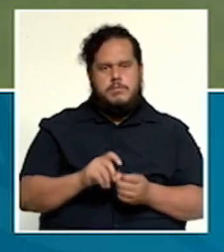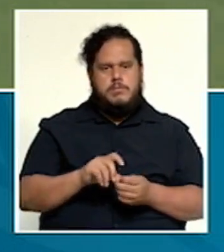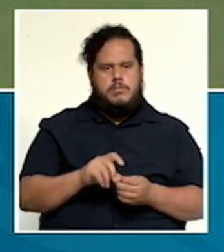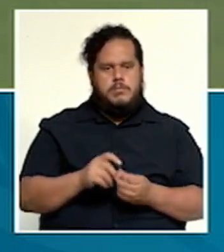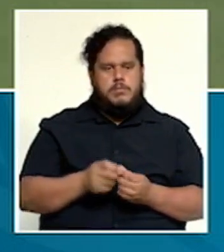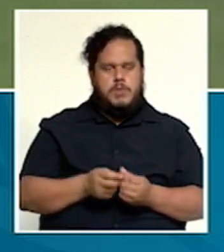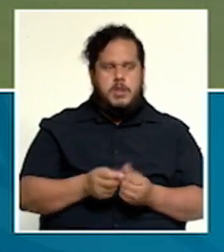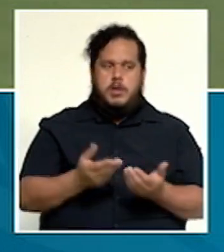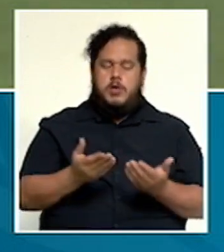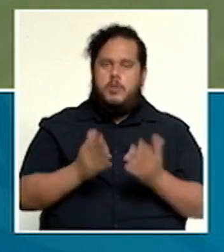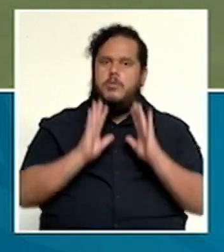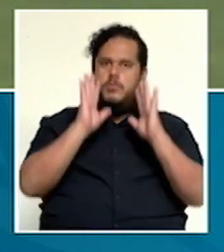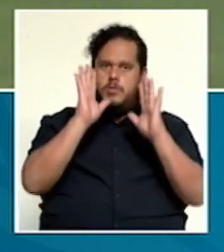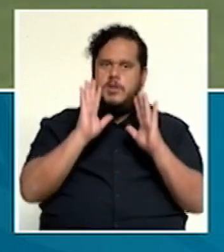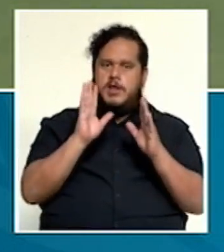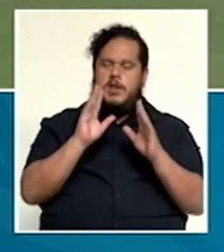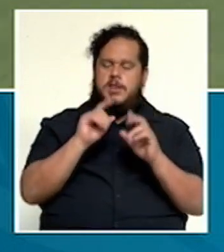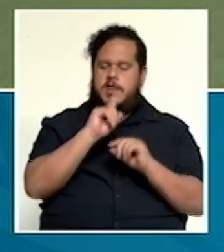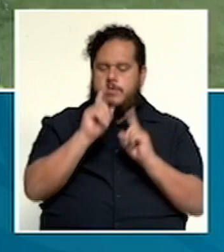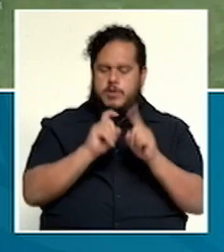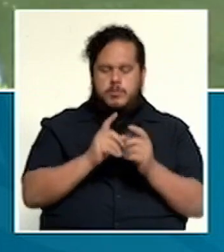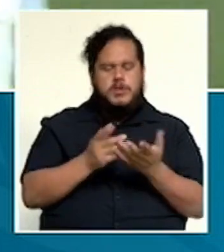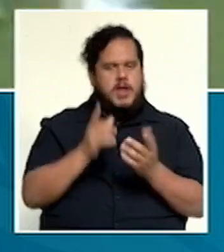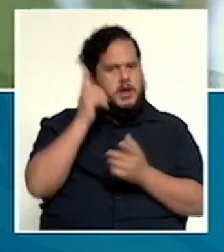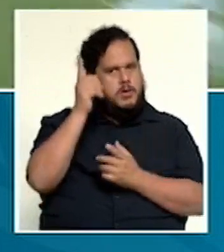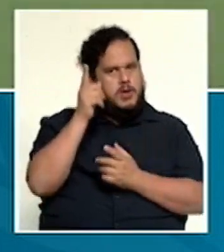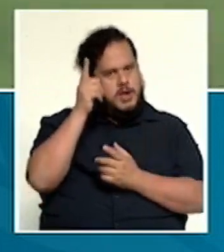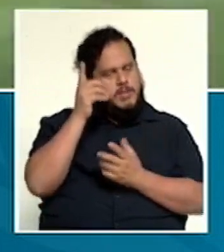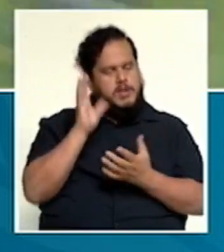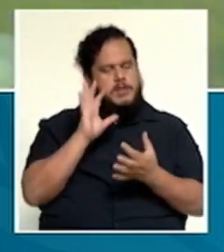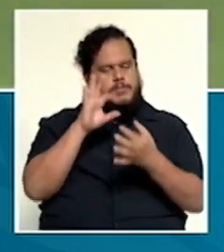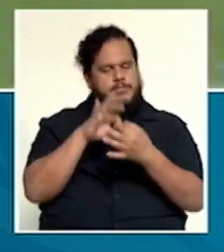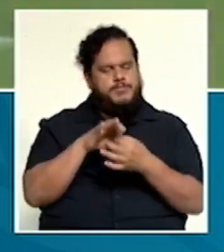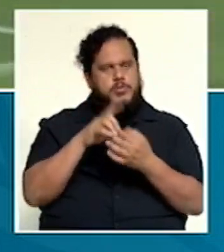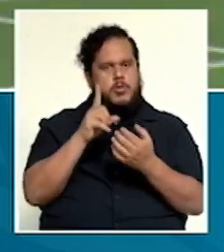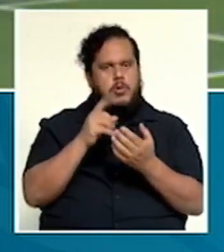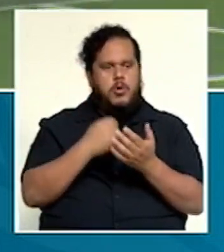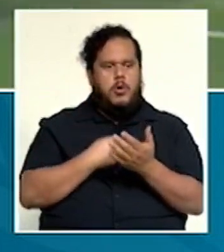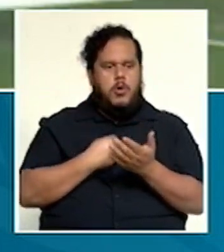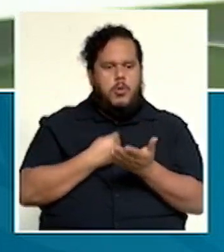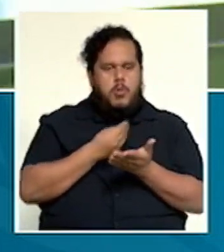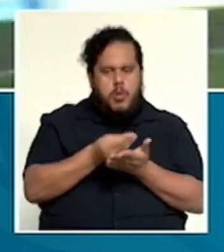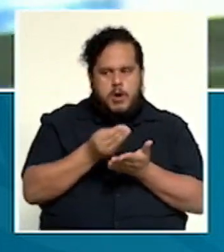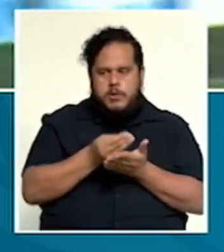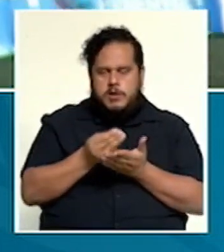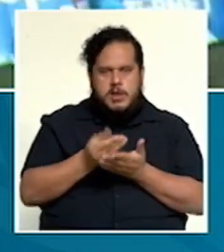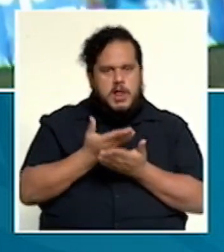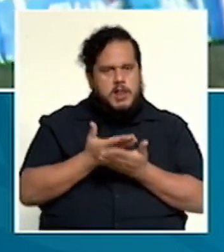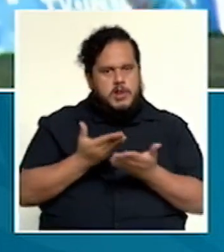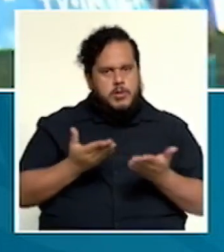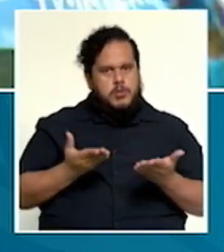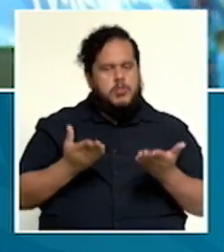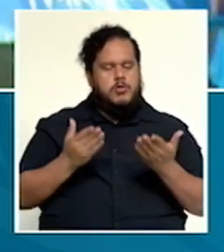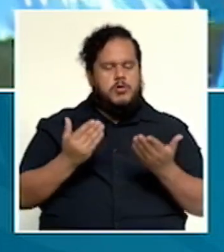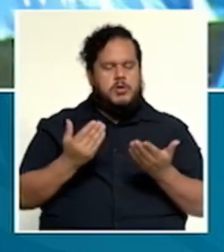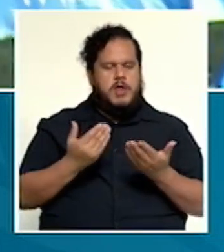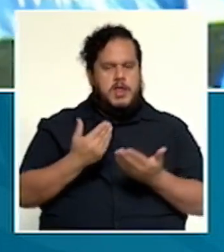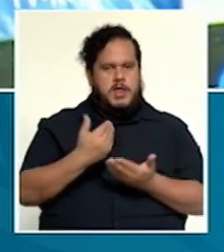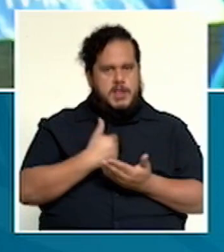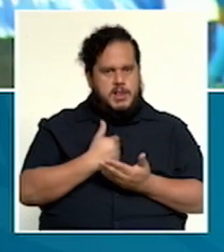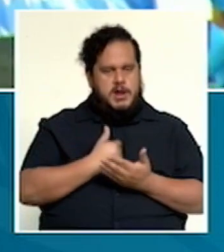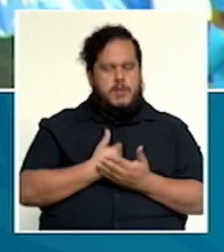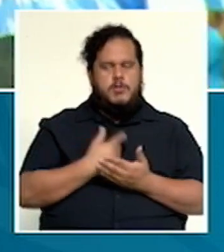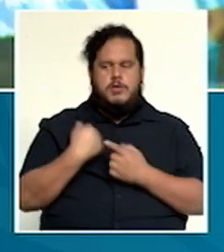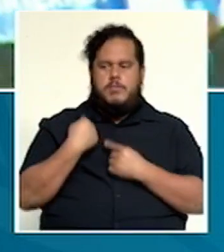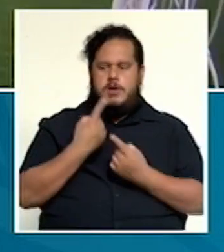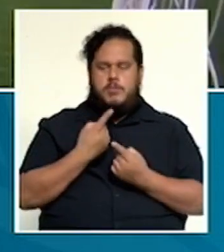Es una excelente pregunta, y sí, obviamente tiene que ver con un robustecimiento de los recursos disponibles. Venimos de una